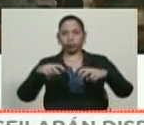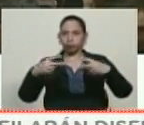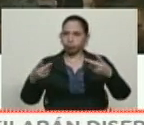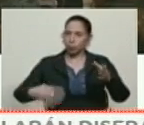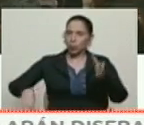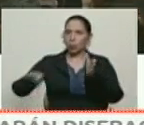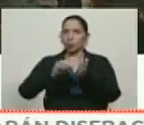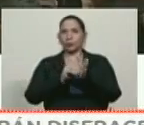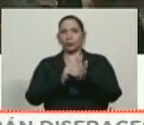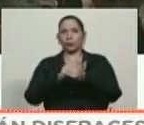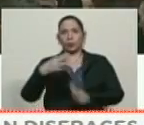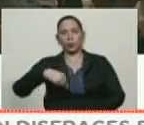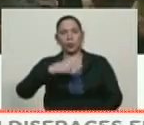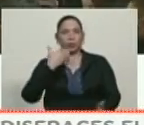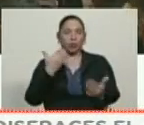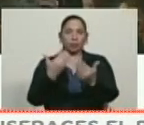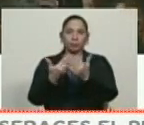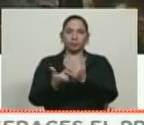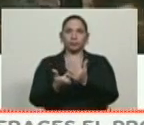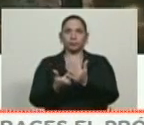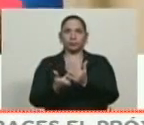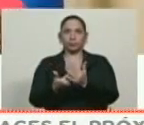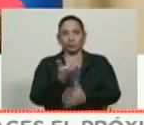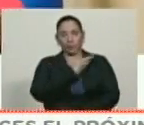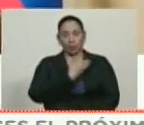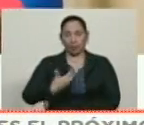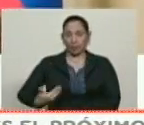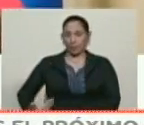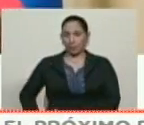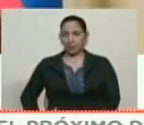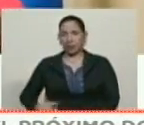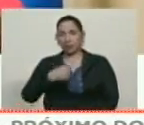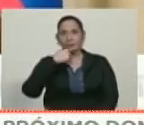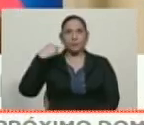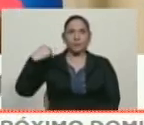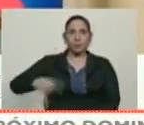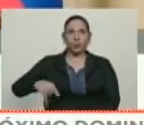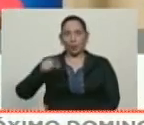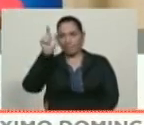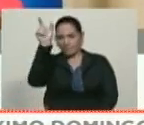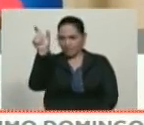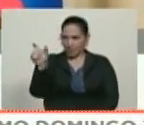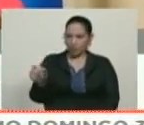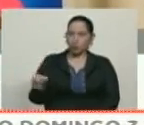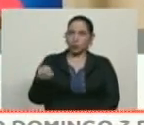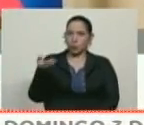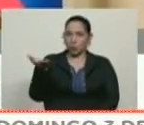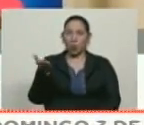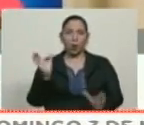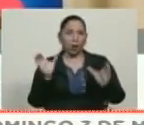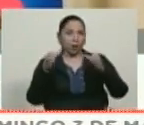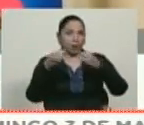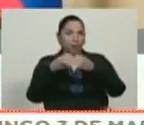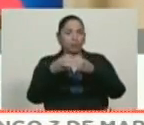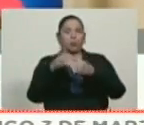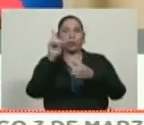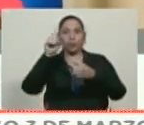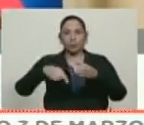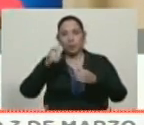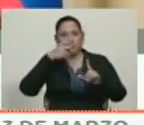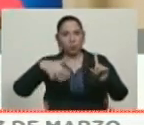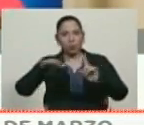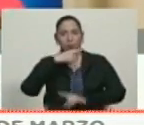ratificar nuestro agradecimiento al presidente Putin, a su persona, a su equipo y al pueblo ruso por todo el